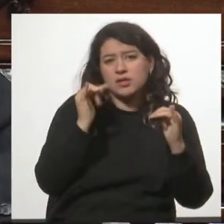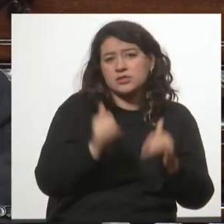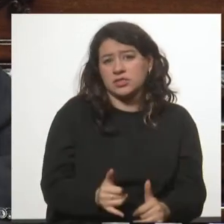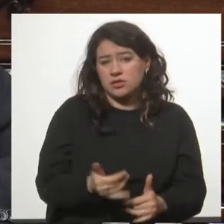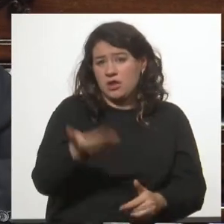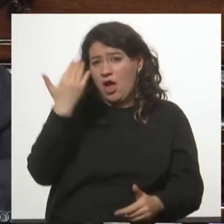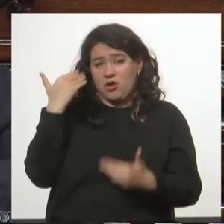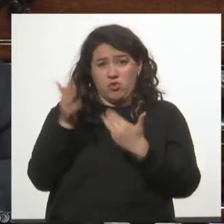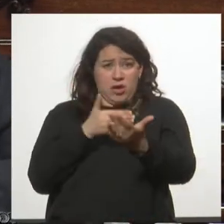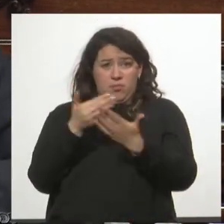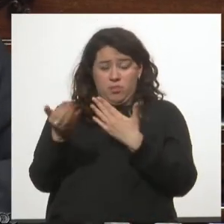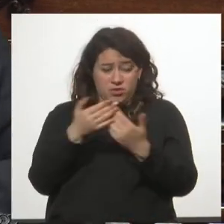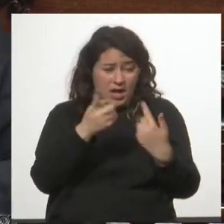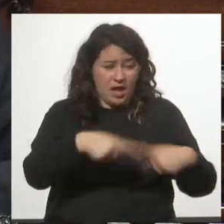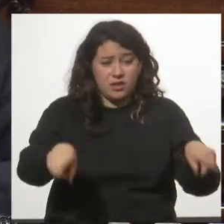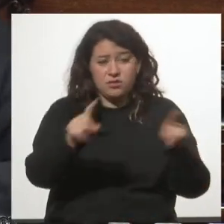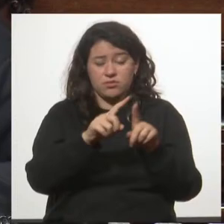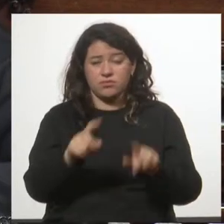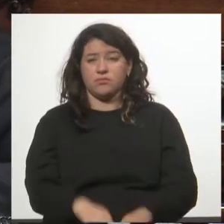o privatizar